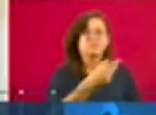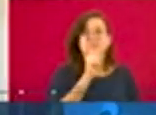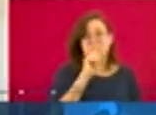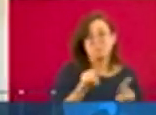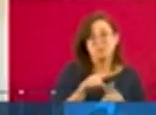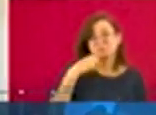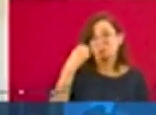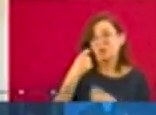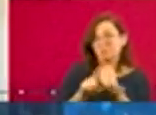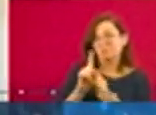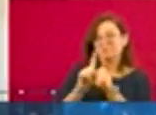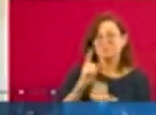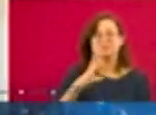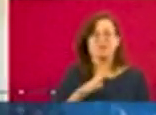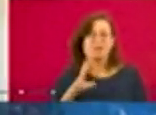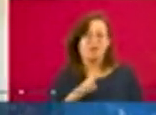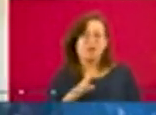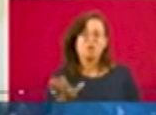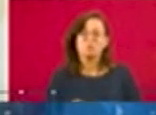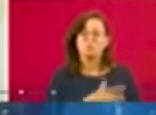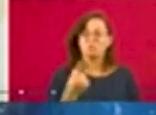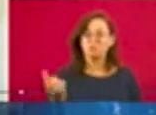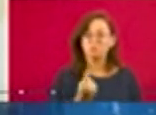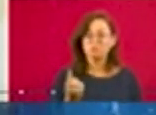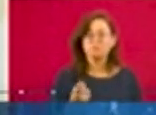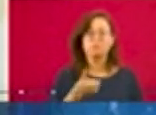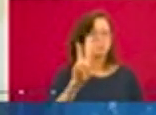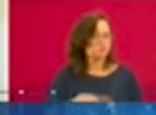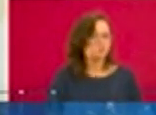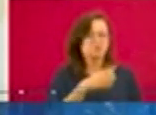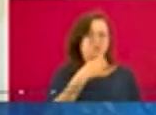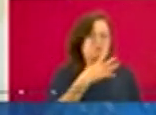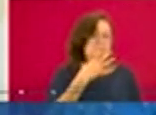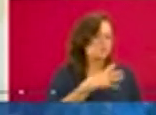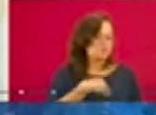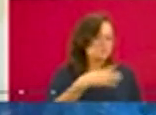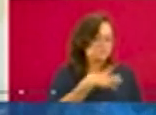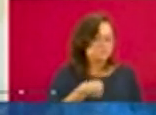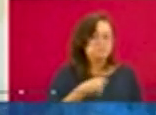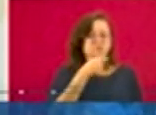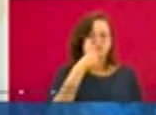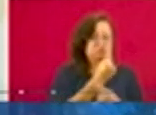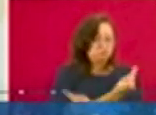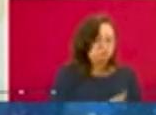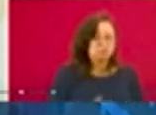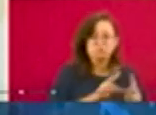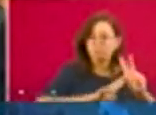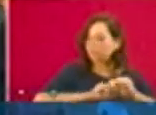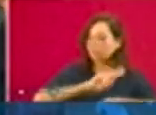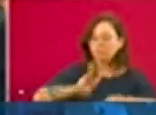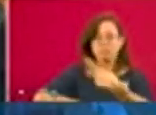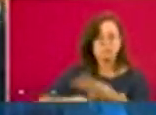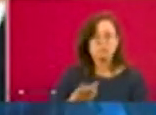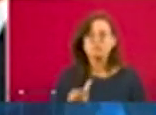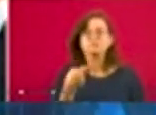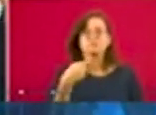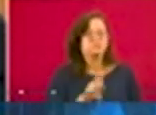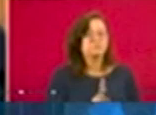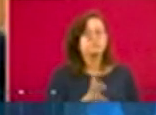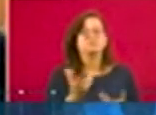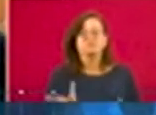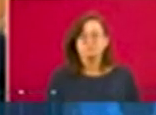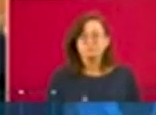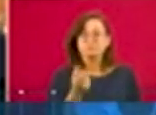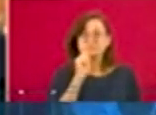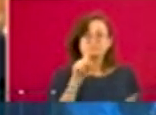pues tiene que preparar sus clases, luego tener la clase presencial y luego revisar el trabajo de los